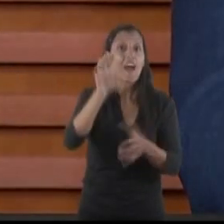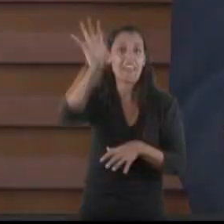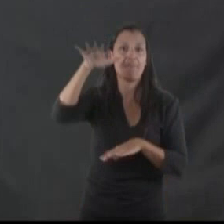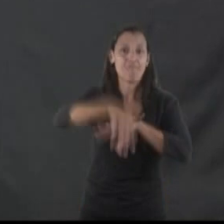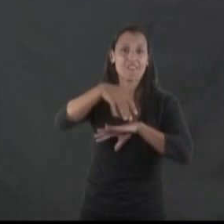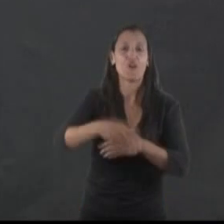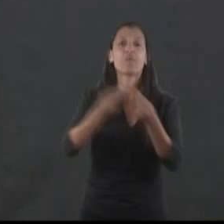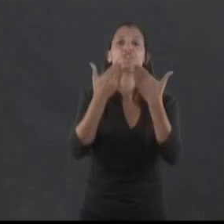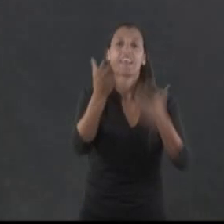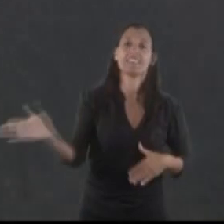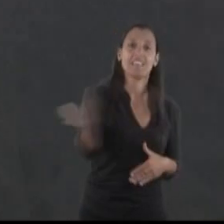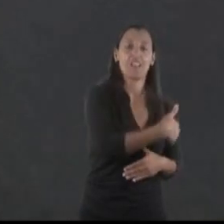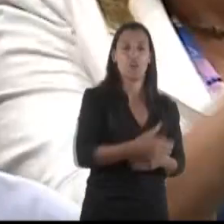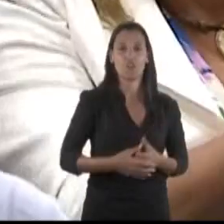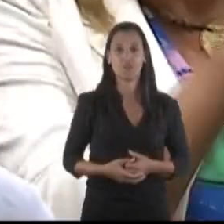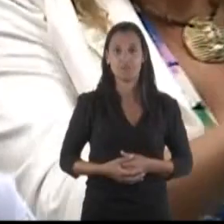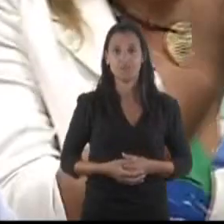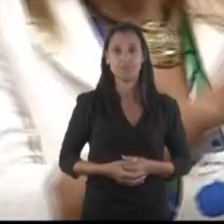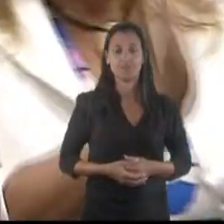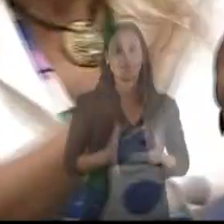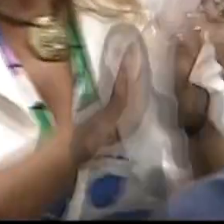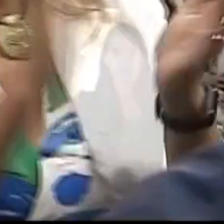misioneras. Muchas gracias a todos y todas.